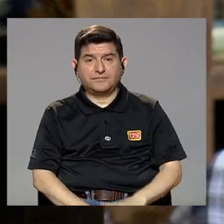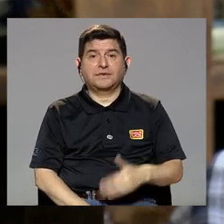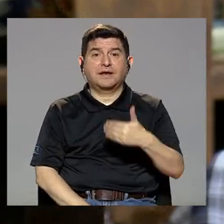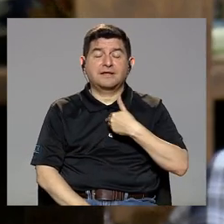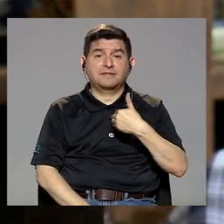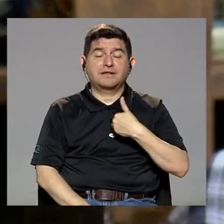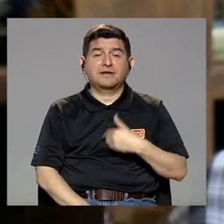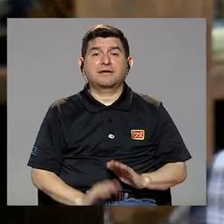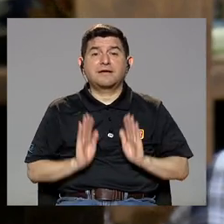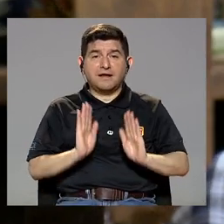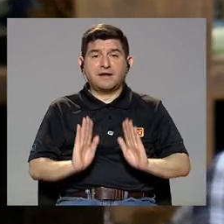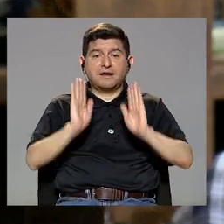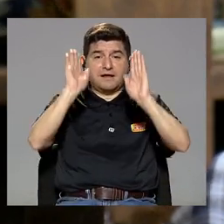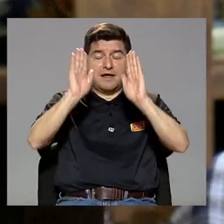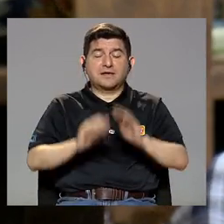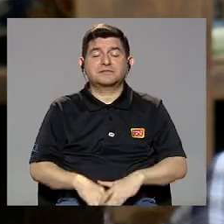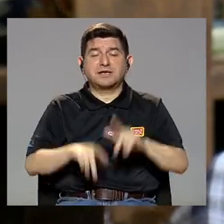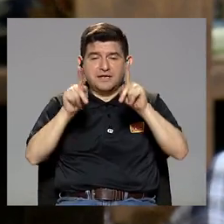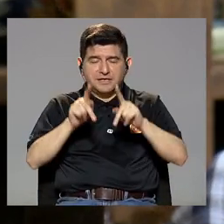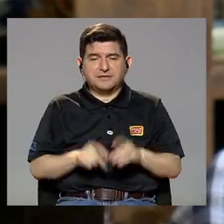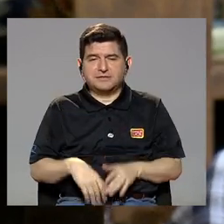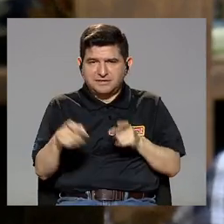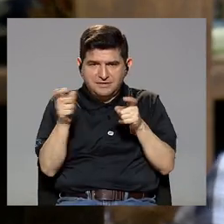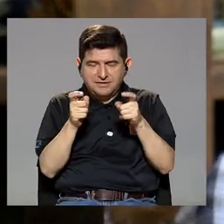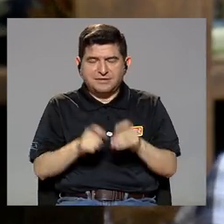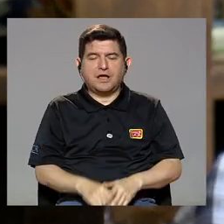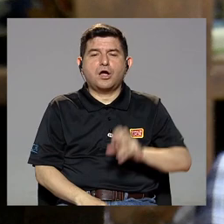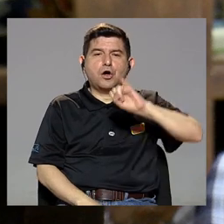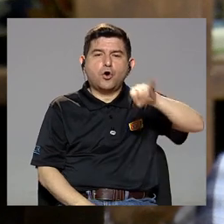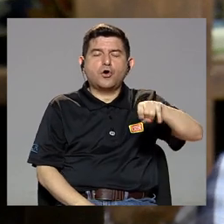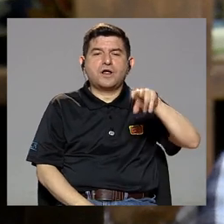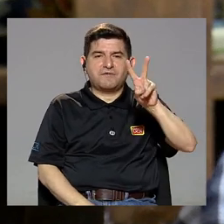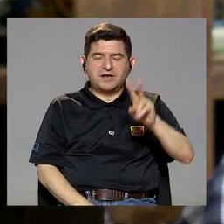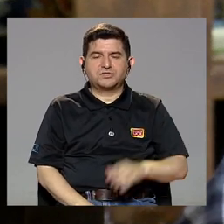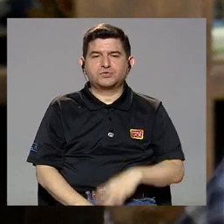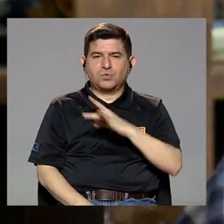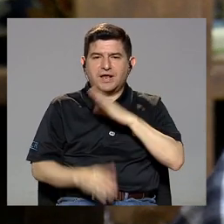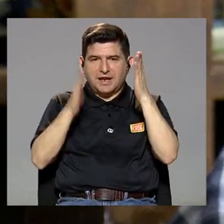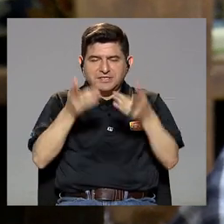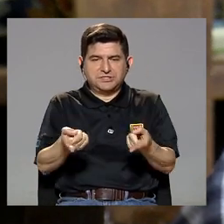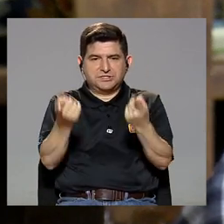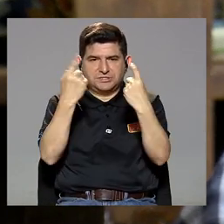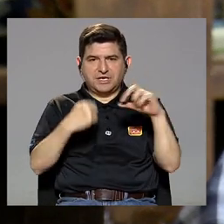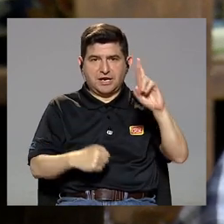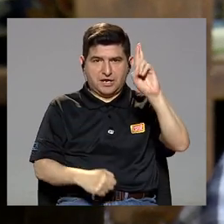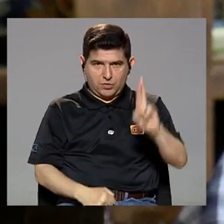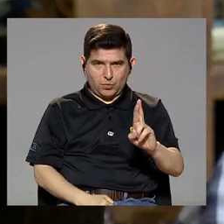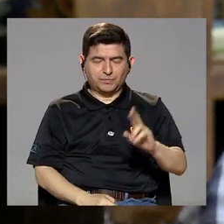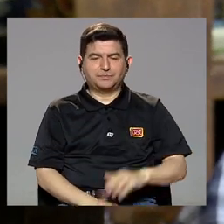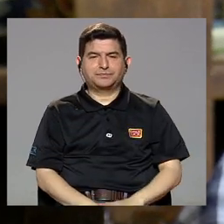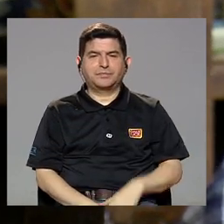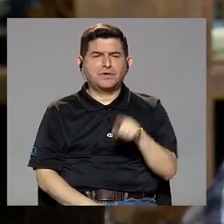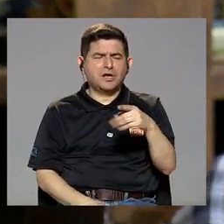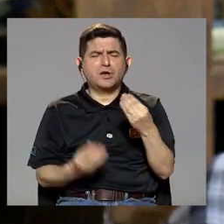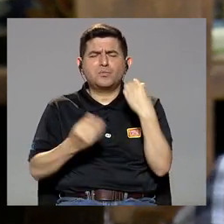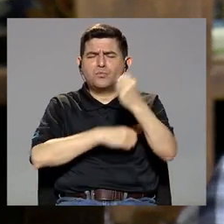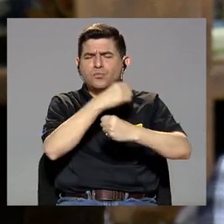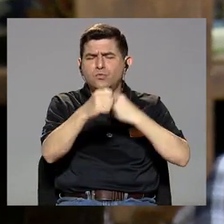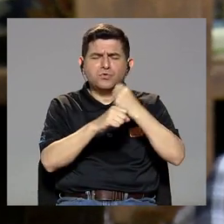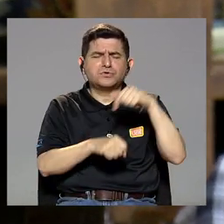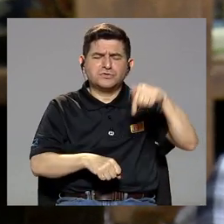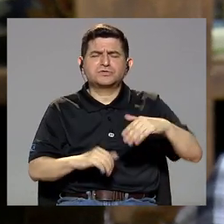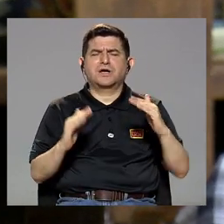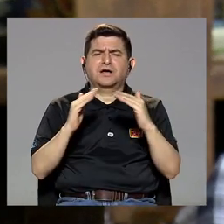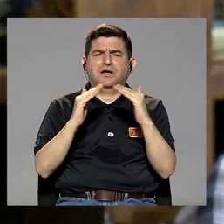un excelente animador que era jorge valenzuela un chileno que llegó a costa rica y vivió mucho tiempo aquí y tenía